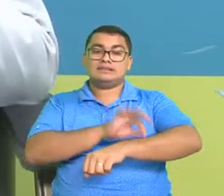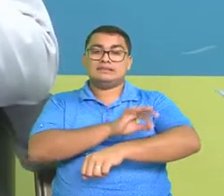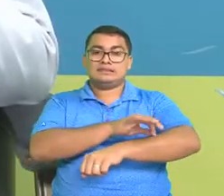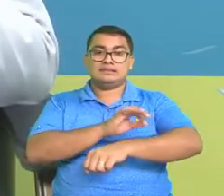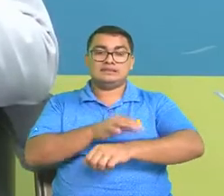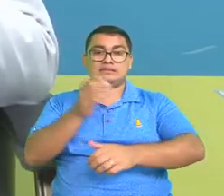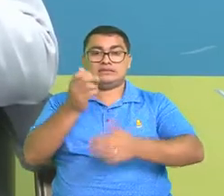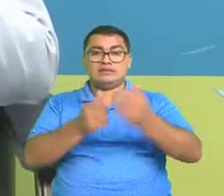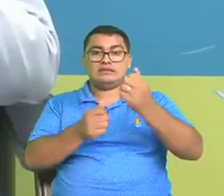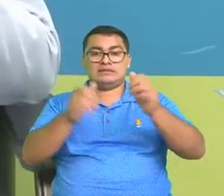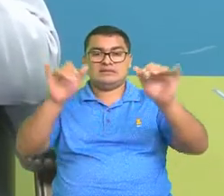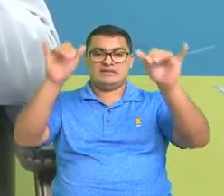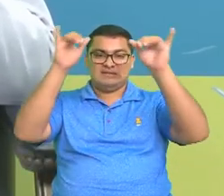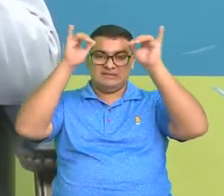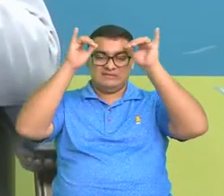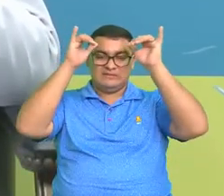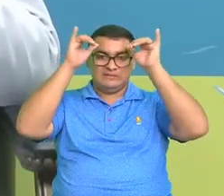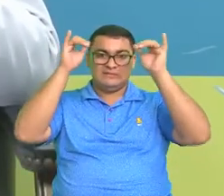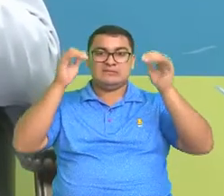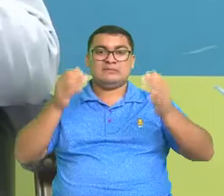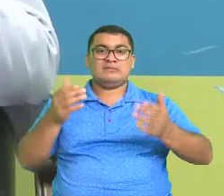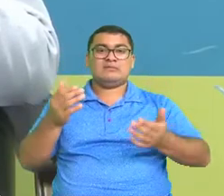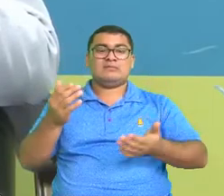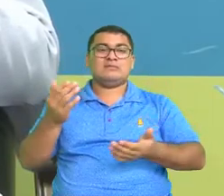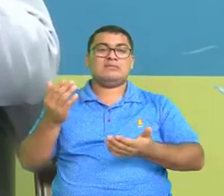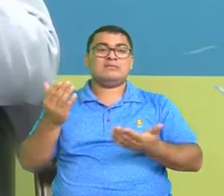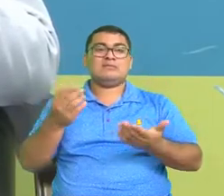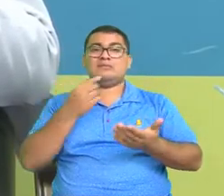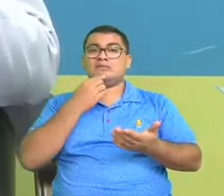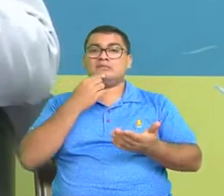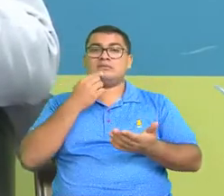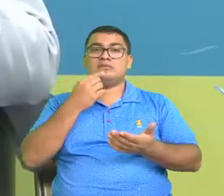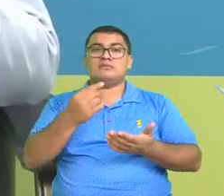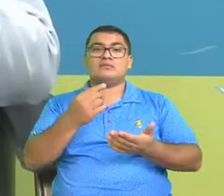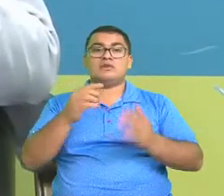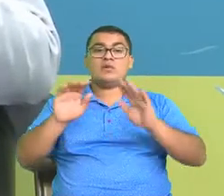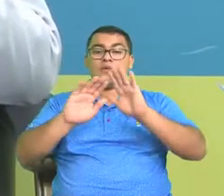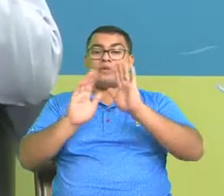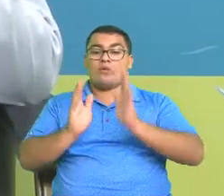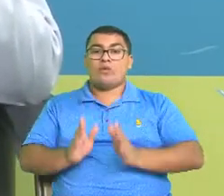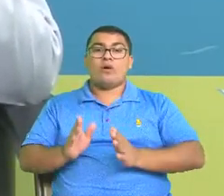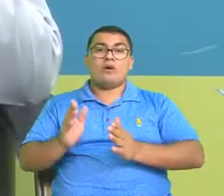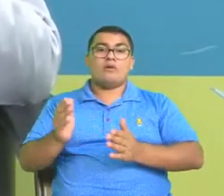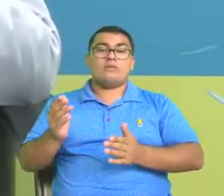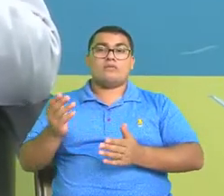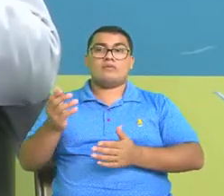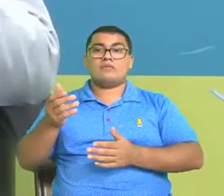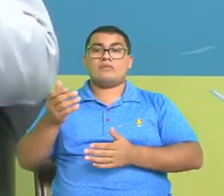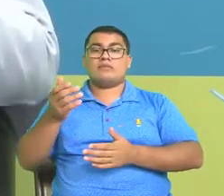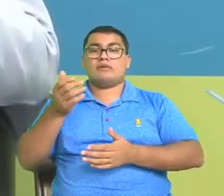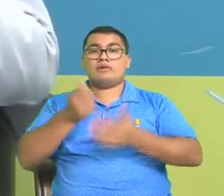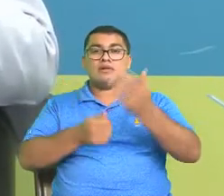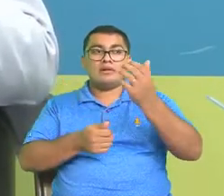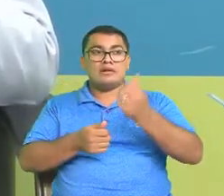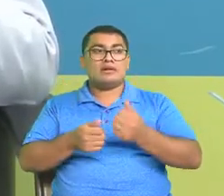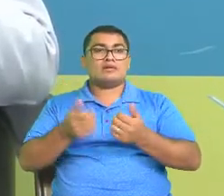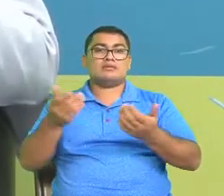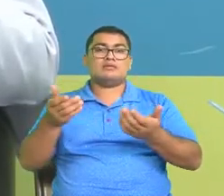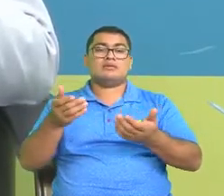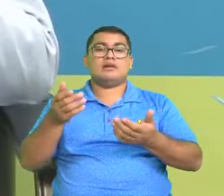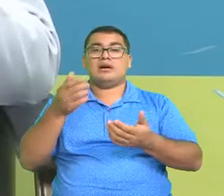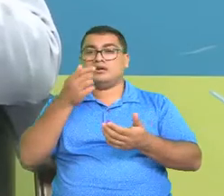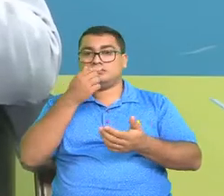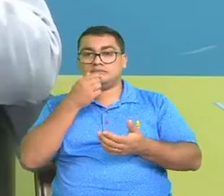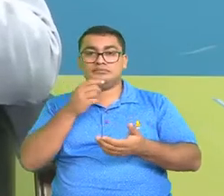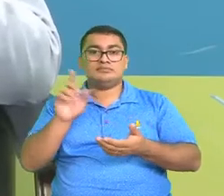de vaca, ¿verdad?, es evitar el consumo de los derivados lácteos, incluyendo a veces pan,